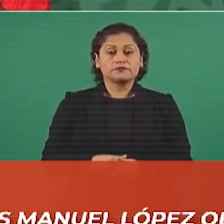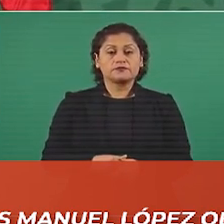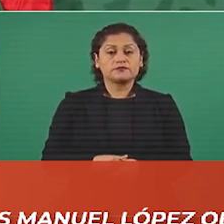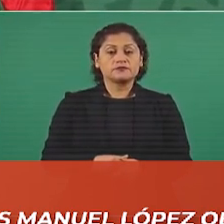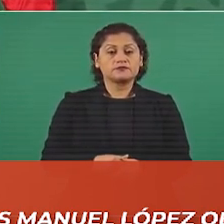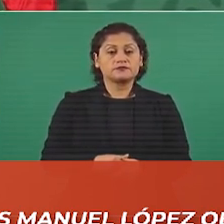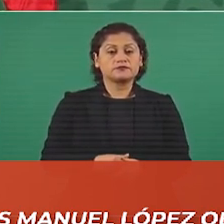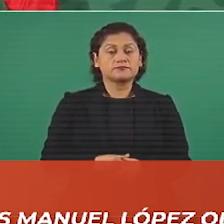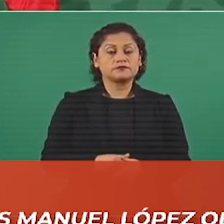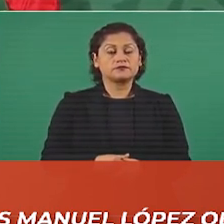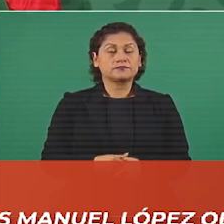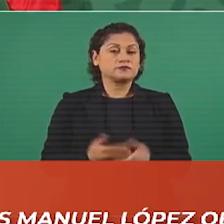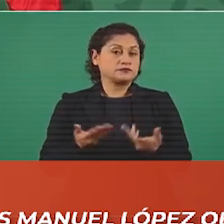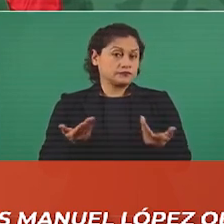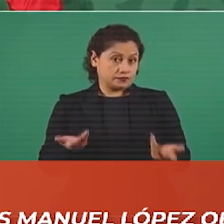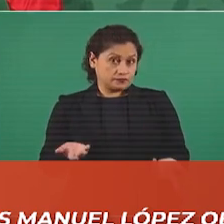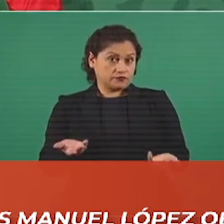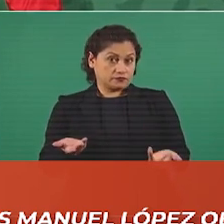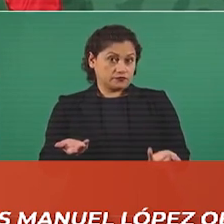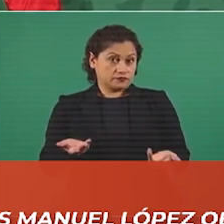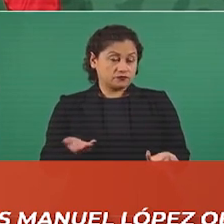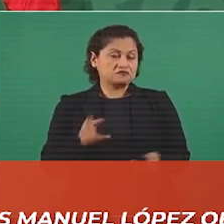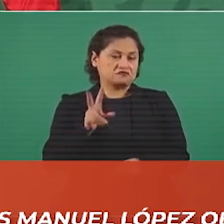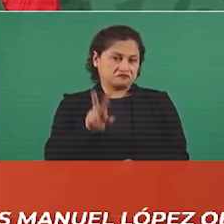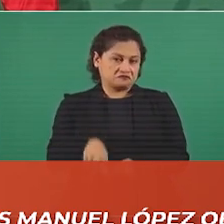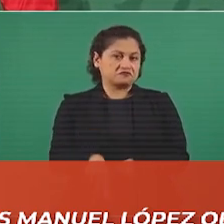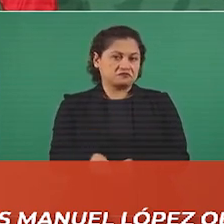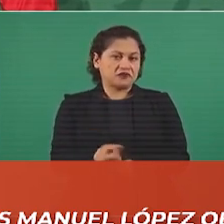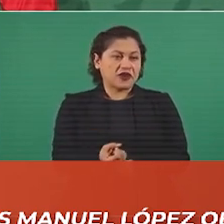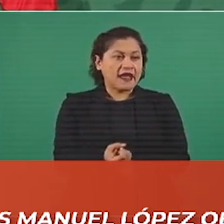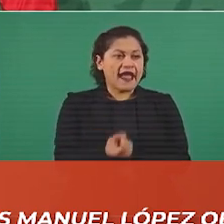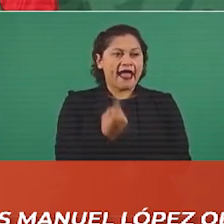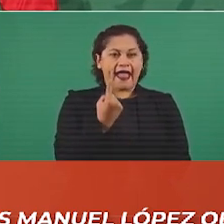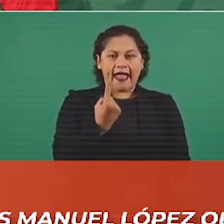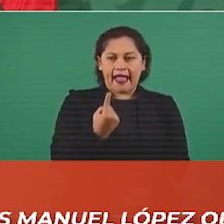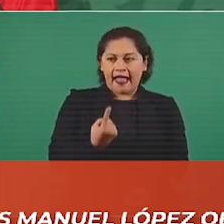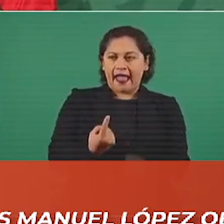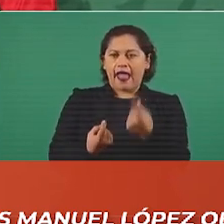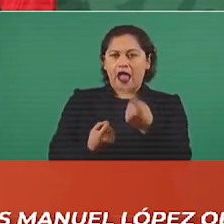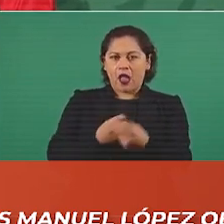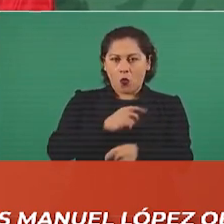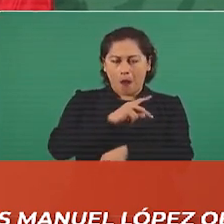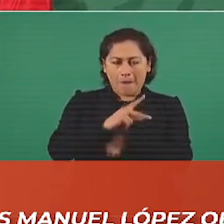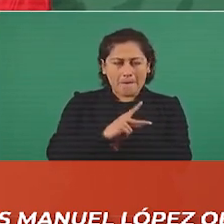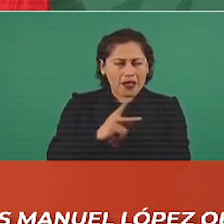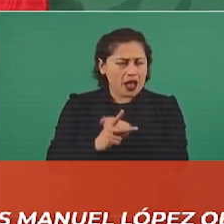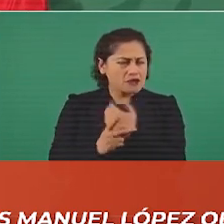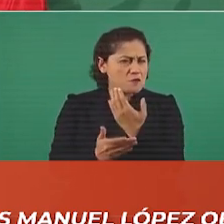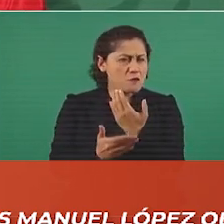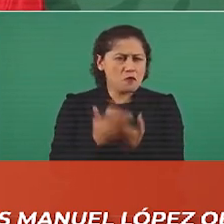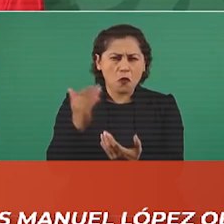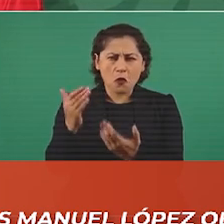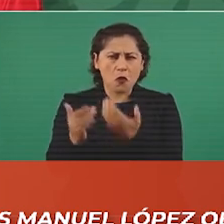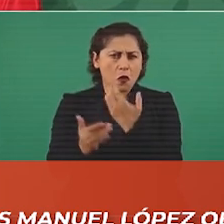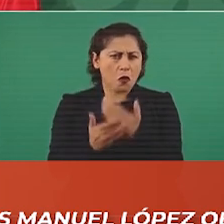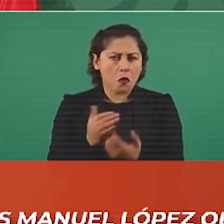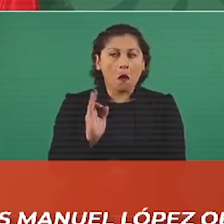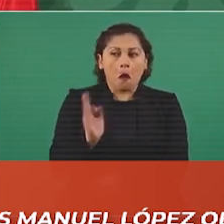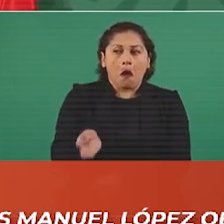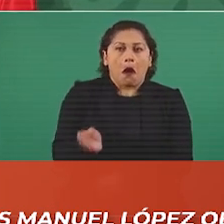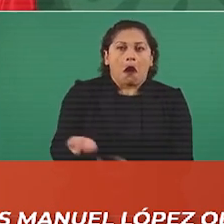Entonces, son muy pocos los que votan en contra, y como